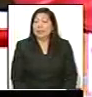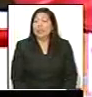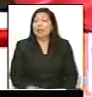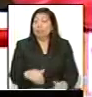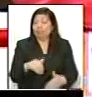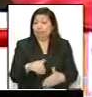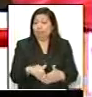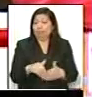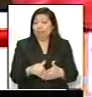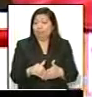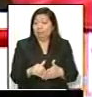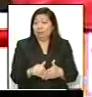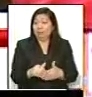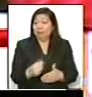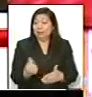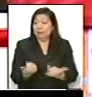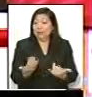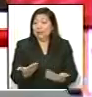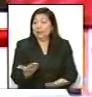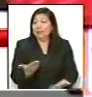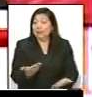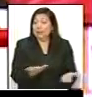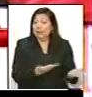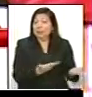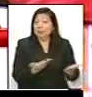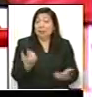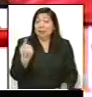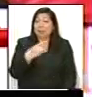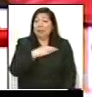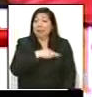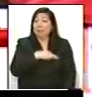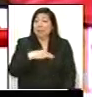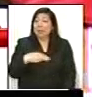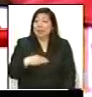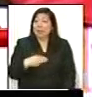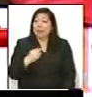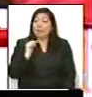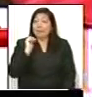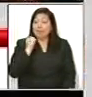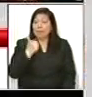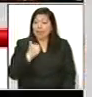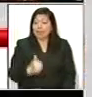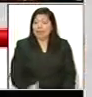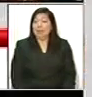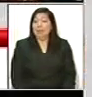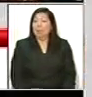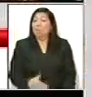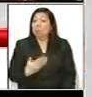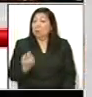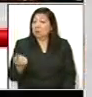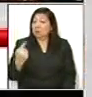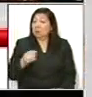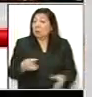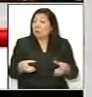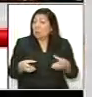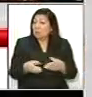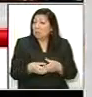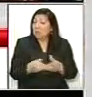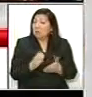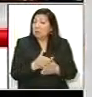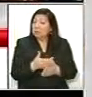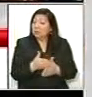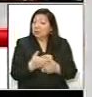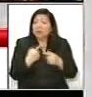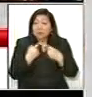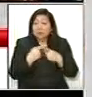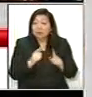votar rápidamente este pedido de invitar al Premier para el día de mañana, de tal manera que acuda a la comisión y pueda participar